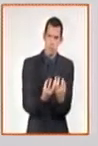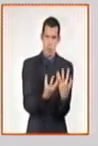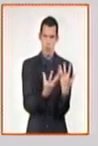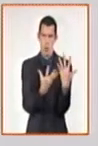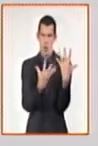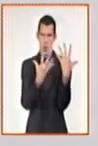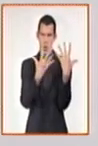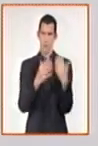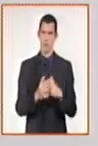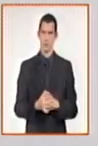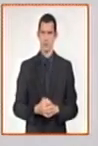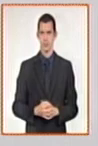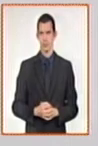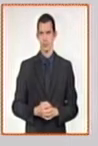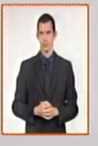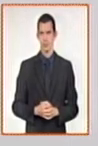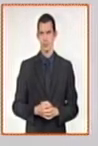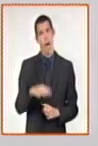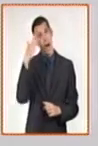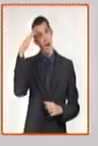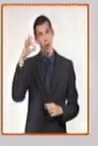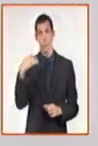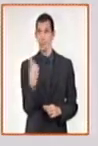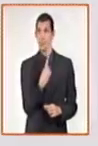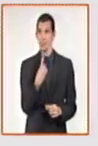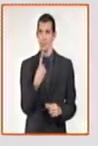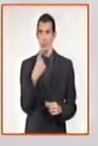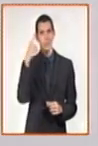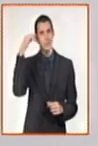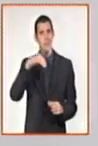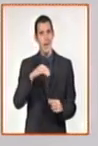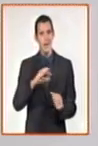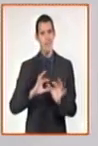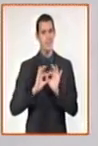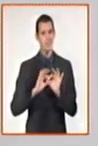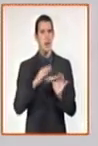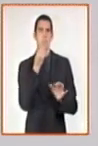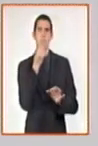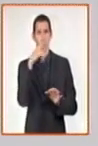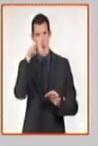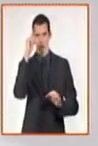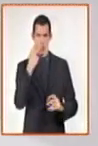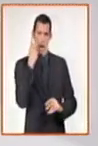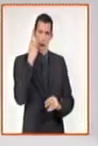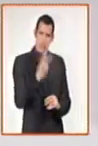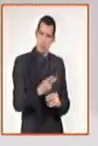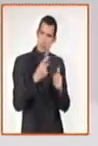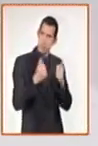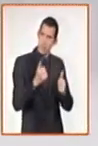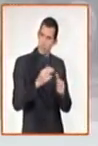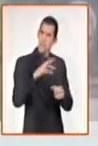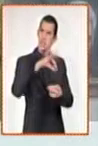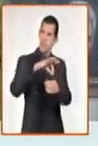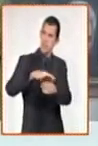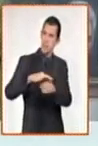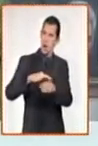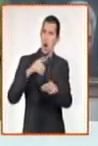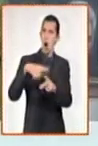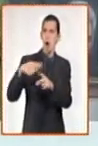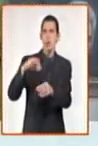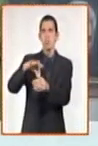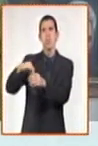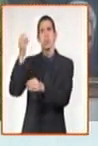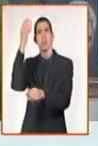que se estará sembrando el tabaco que la provincia realmente pudiera estar garantizando su posterior